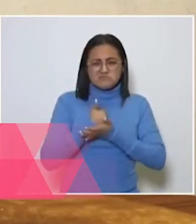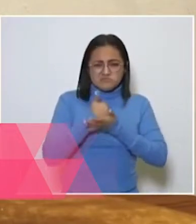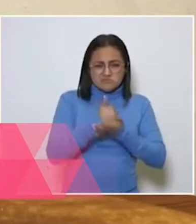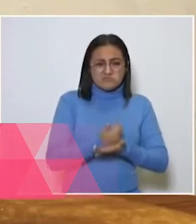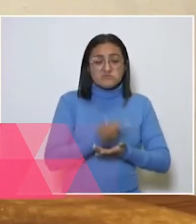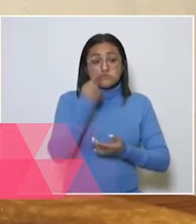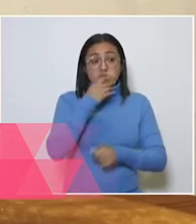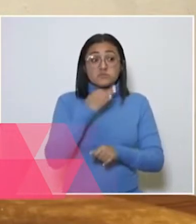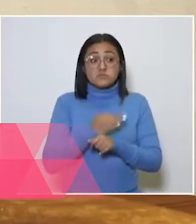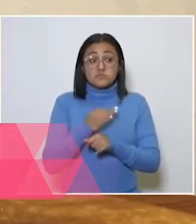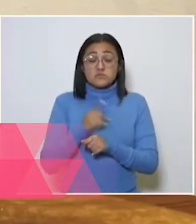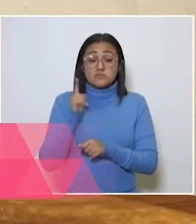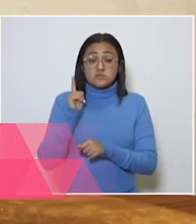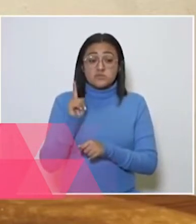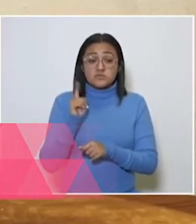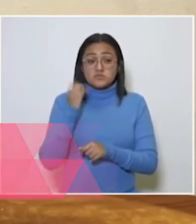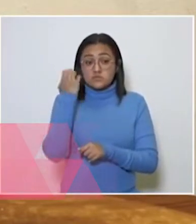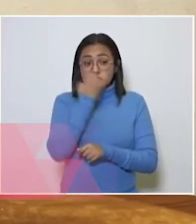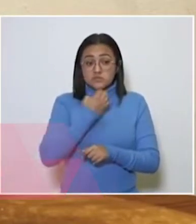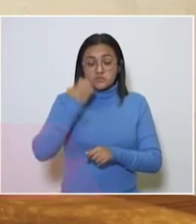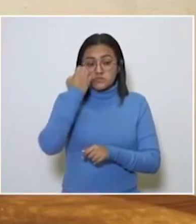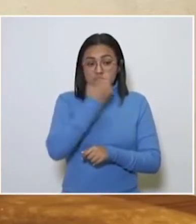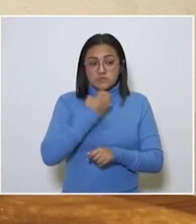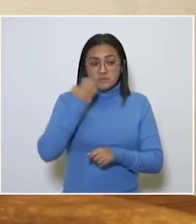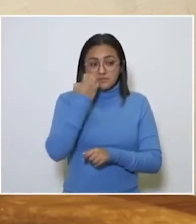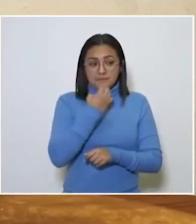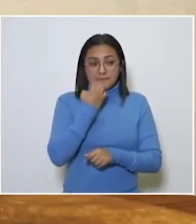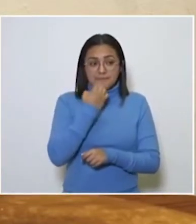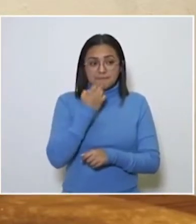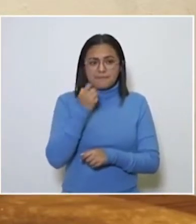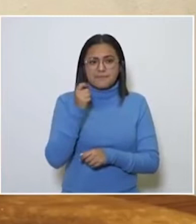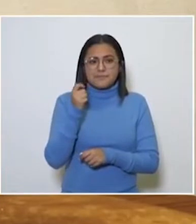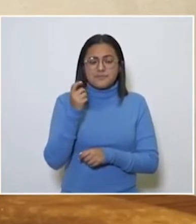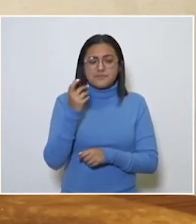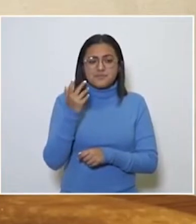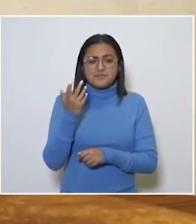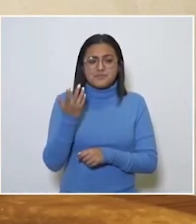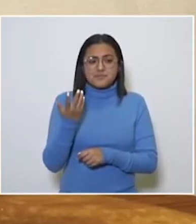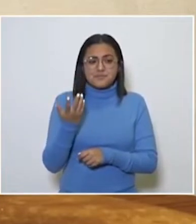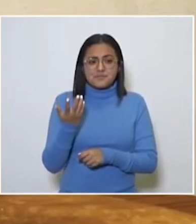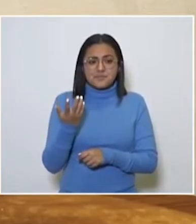rehabilitación de las escuelas es que